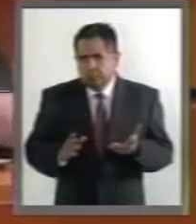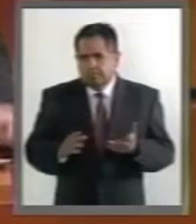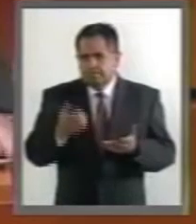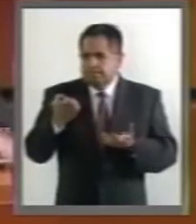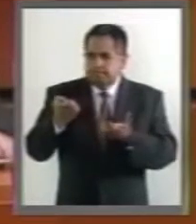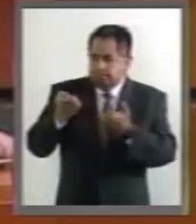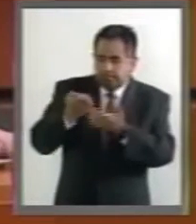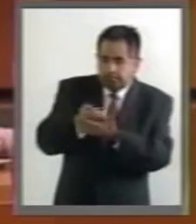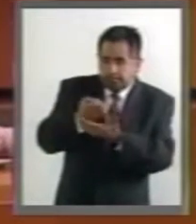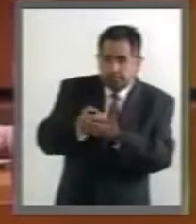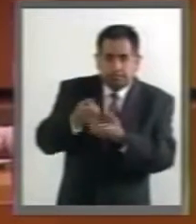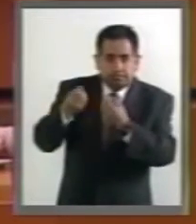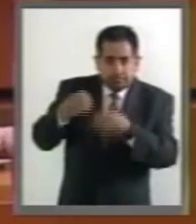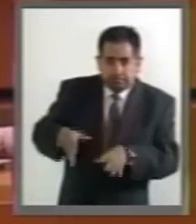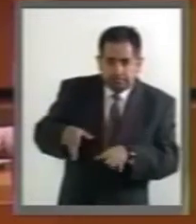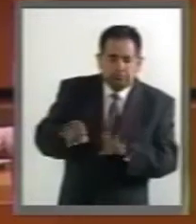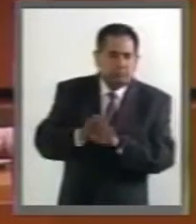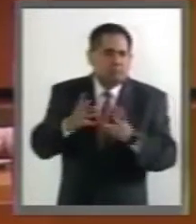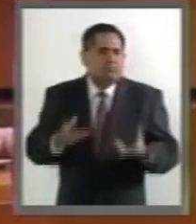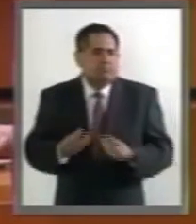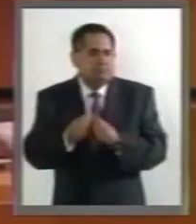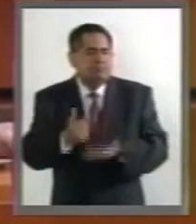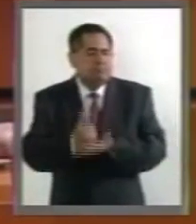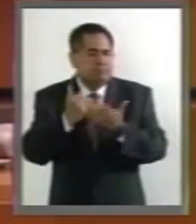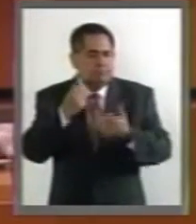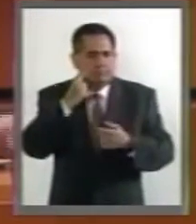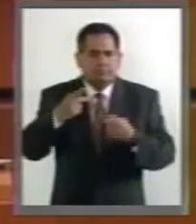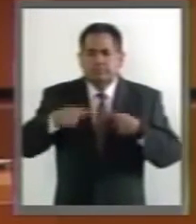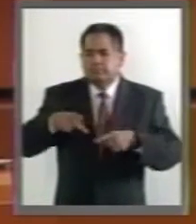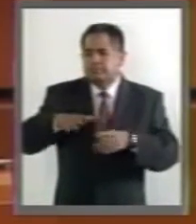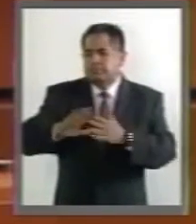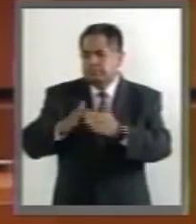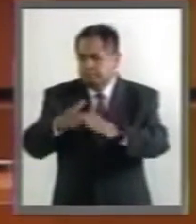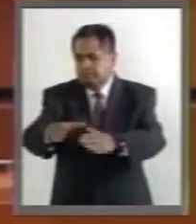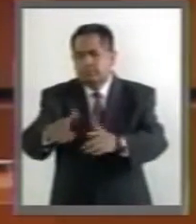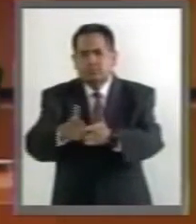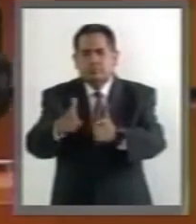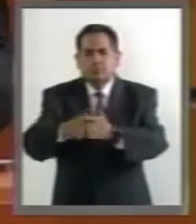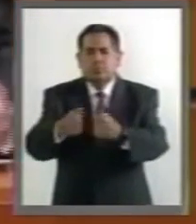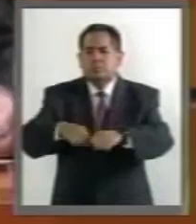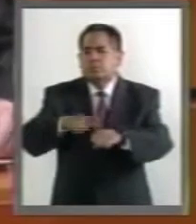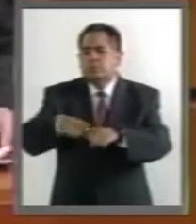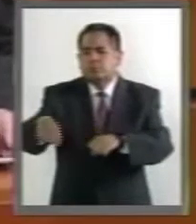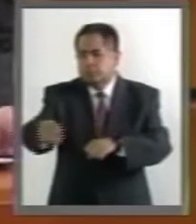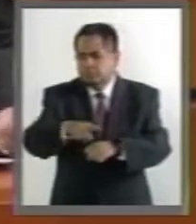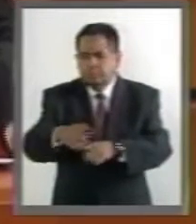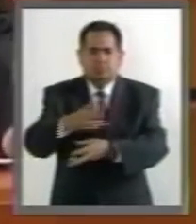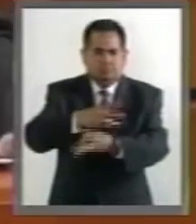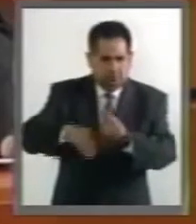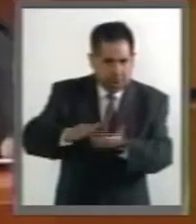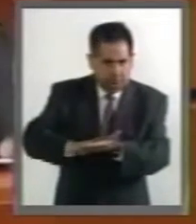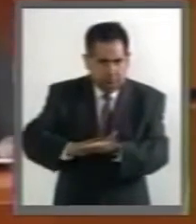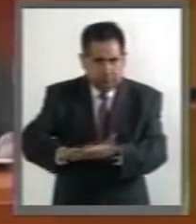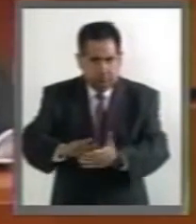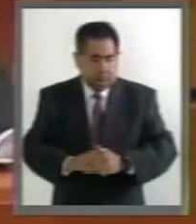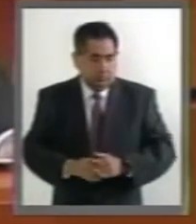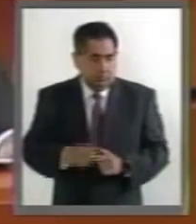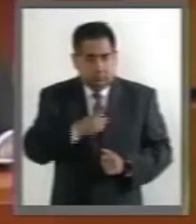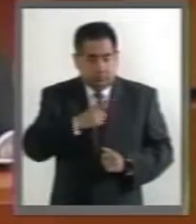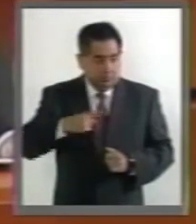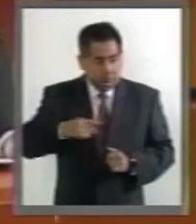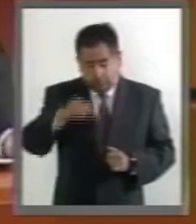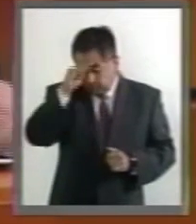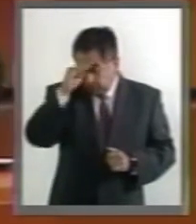económicas y sociales a poblaciones, comunidades y grupos sociales, considerando